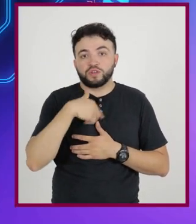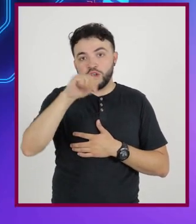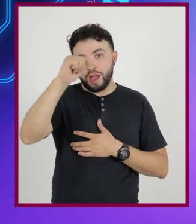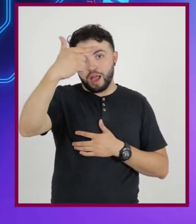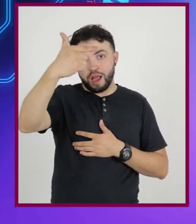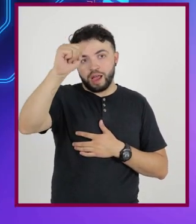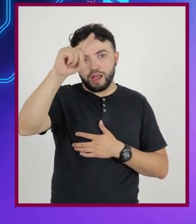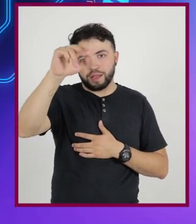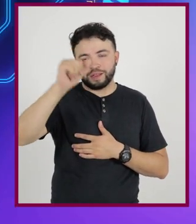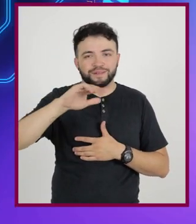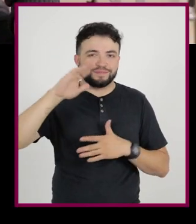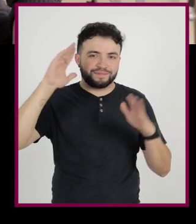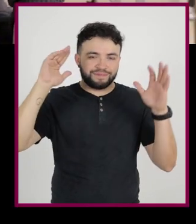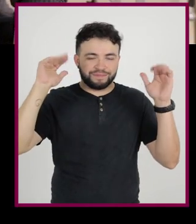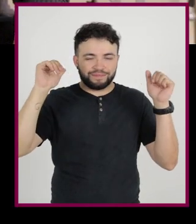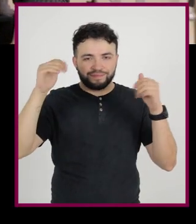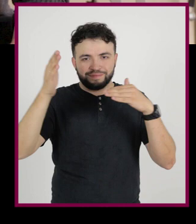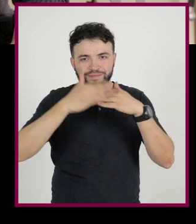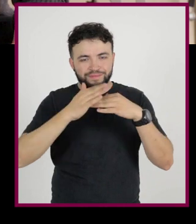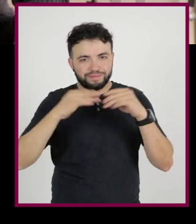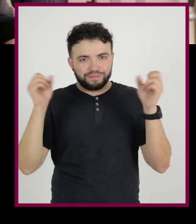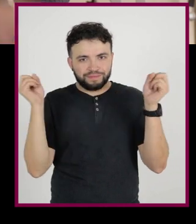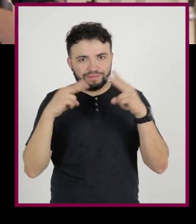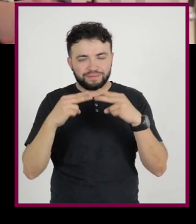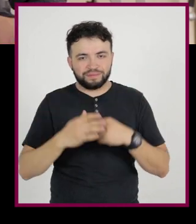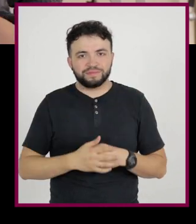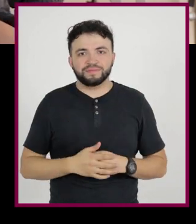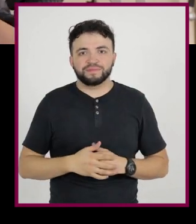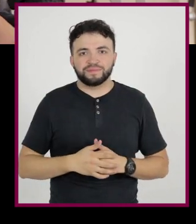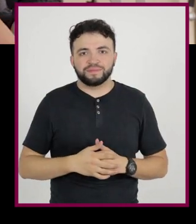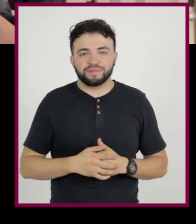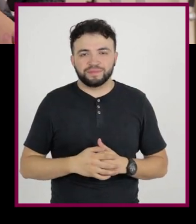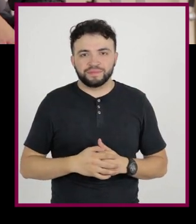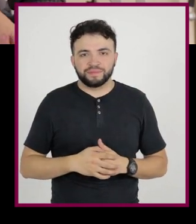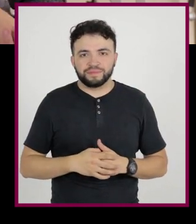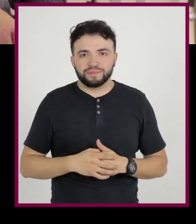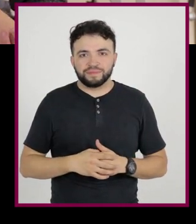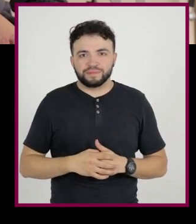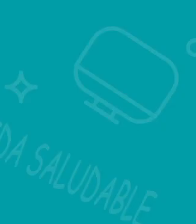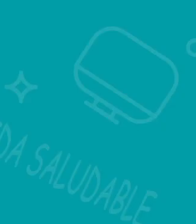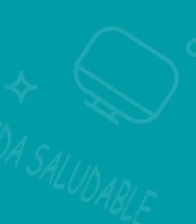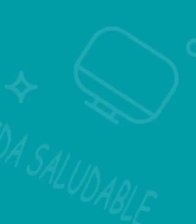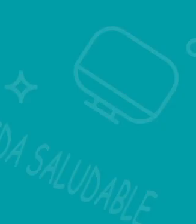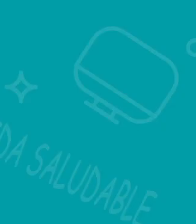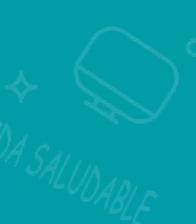Y yo, Agatha. Adiós, hasta la próxima. Adiós y hasta la próxima.